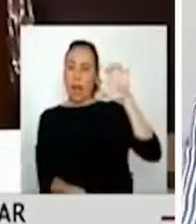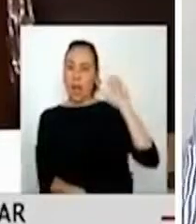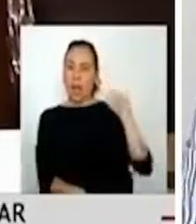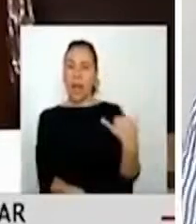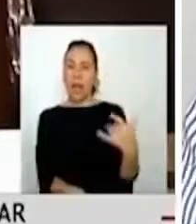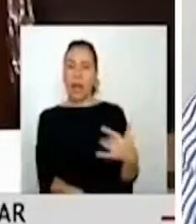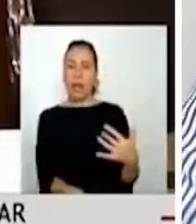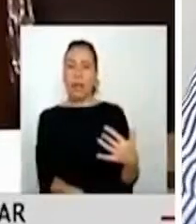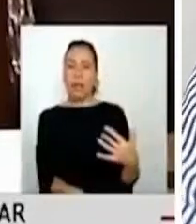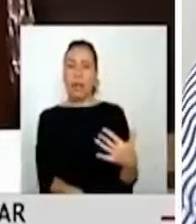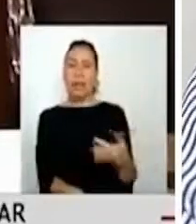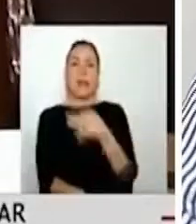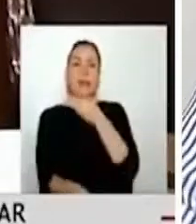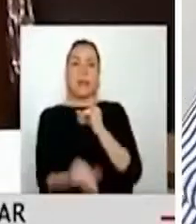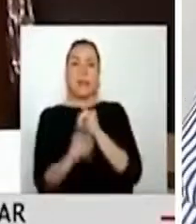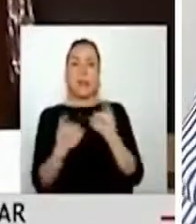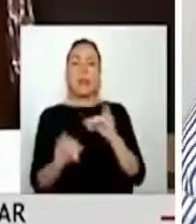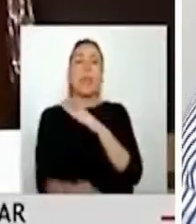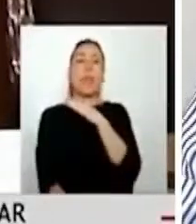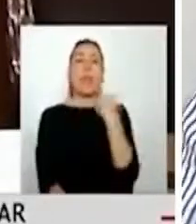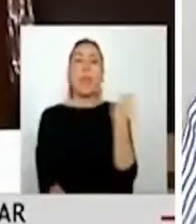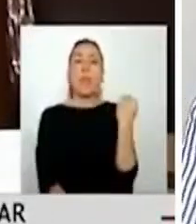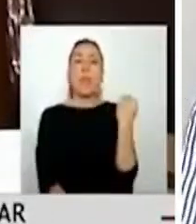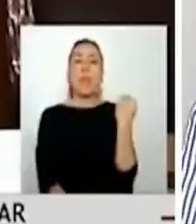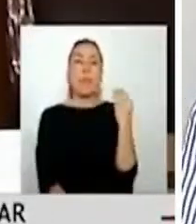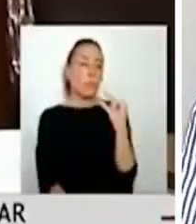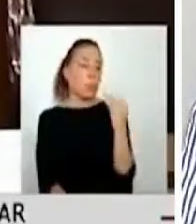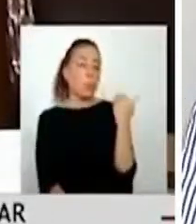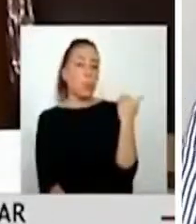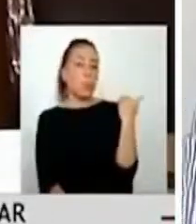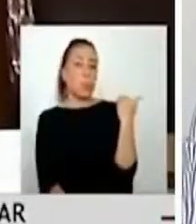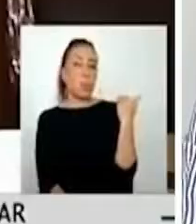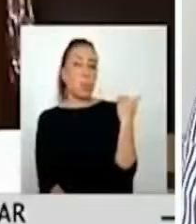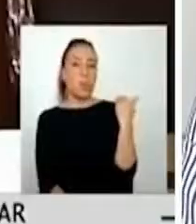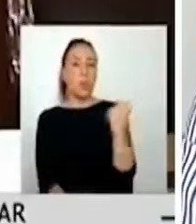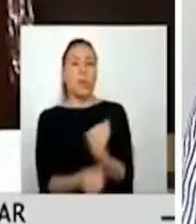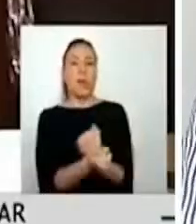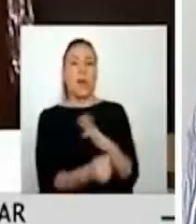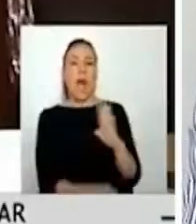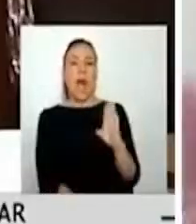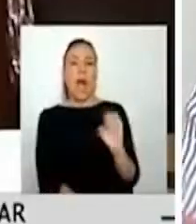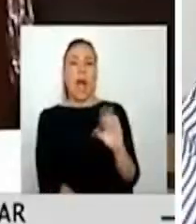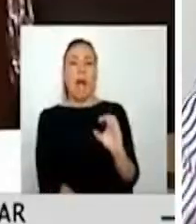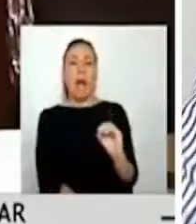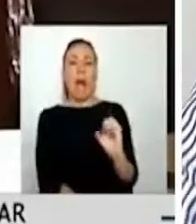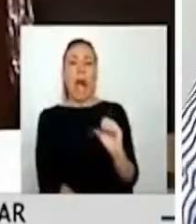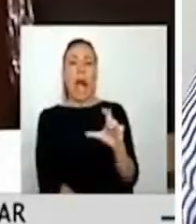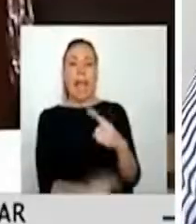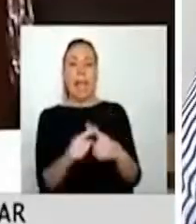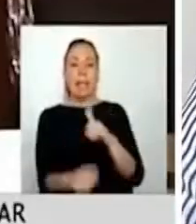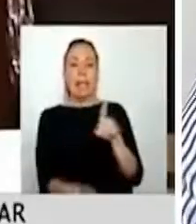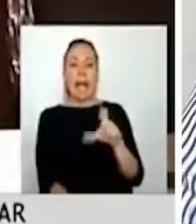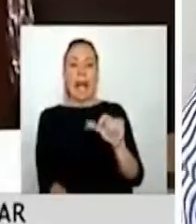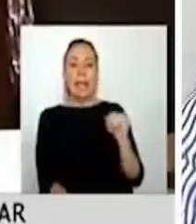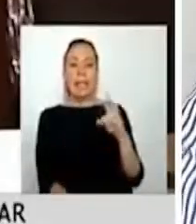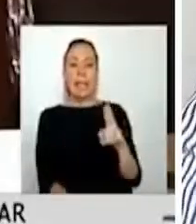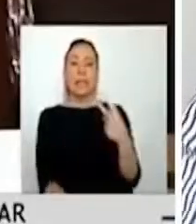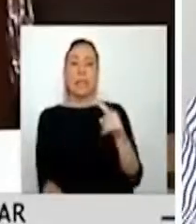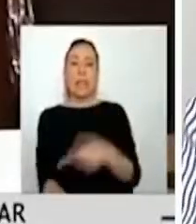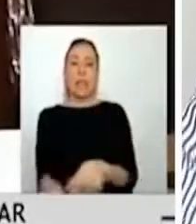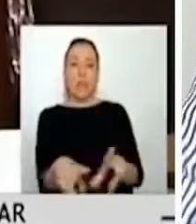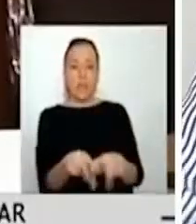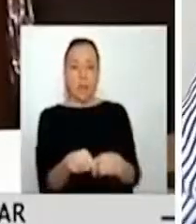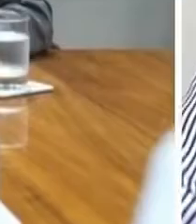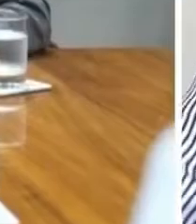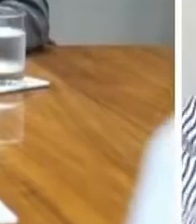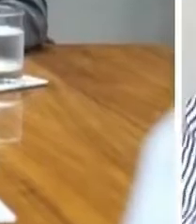un carabinero asesinado en la región de la Araucanía, fue rechazada por muchos que están gobernando en estos momentos. La ley